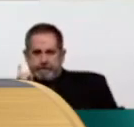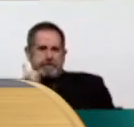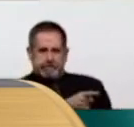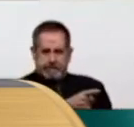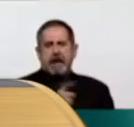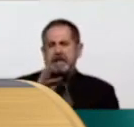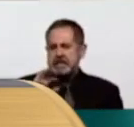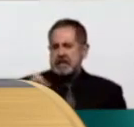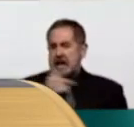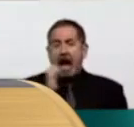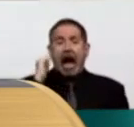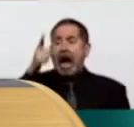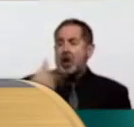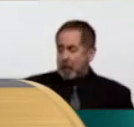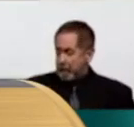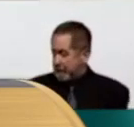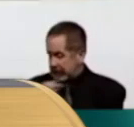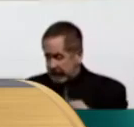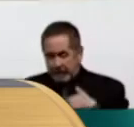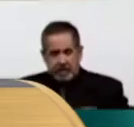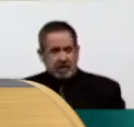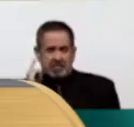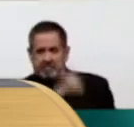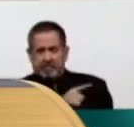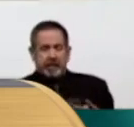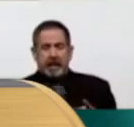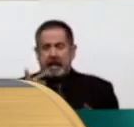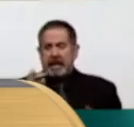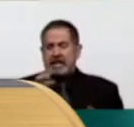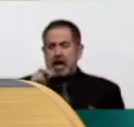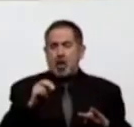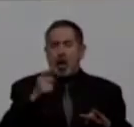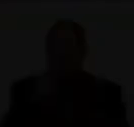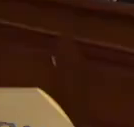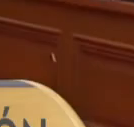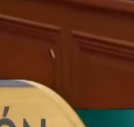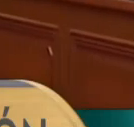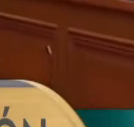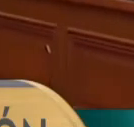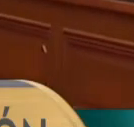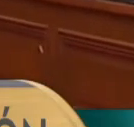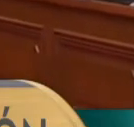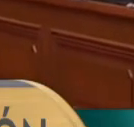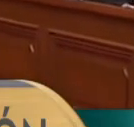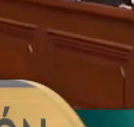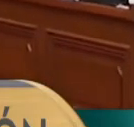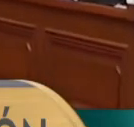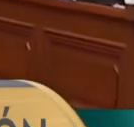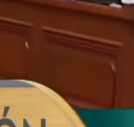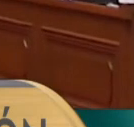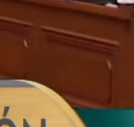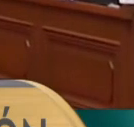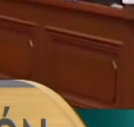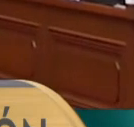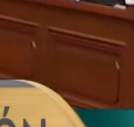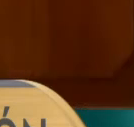Felipe Calderón y a Genaro García Luna de mi seguridad y la de mi familia. El ministro presidente Saldívar Lelo